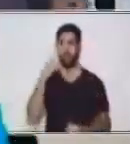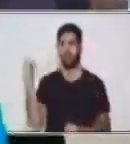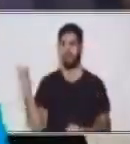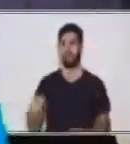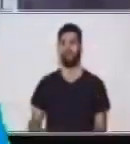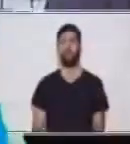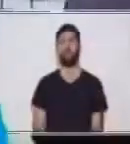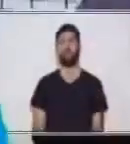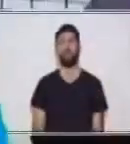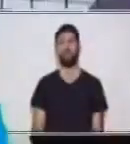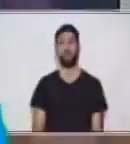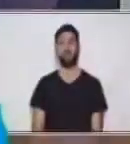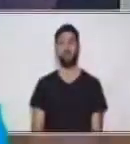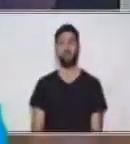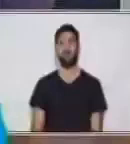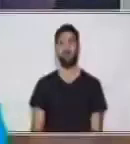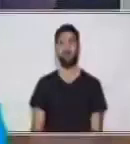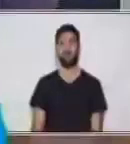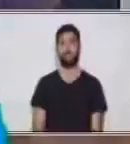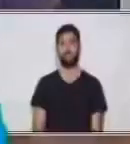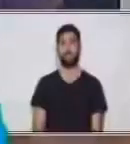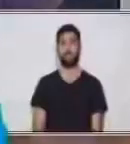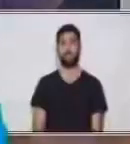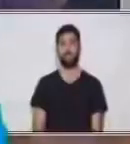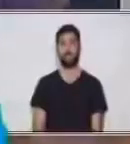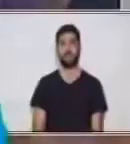fue a las 6 a.m.